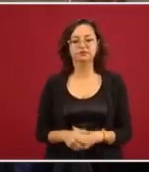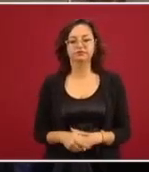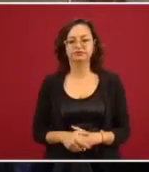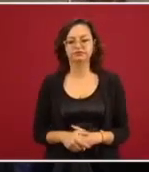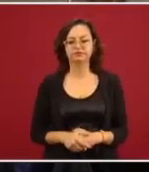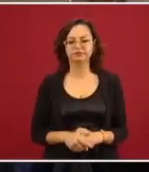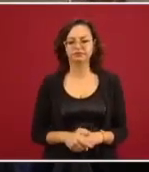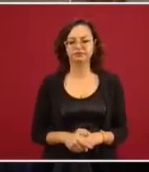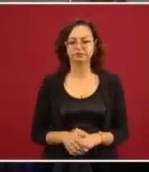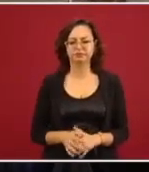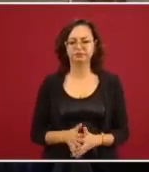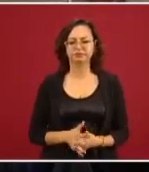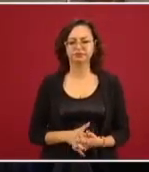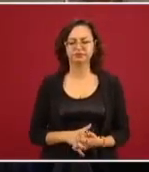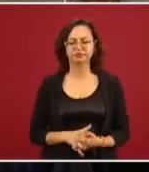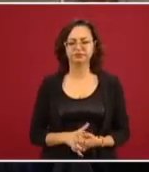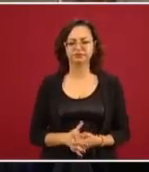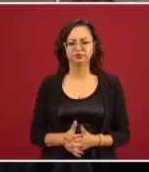siguiente, por favor.